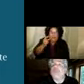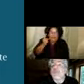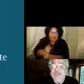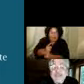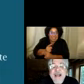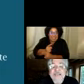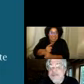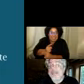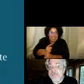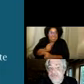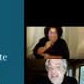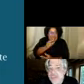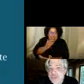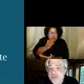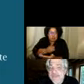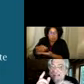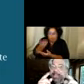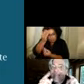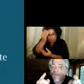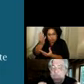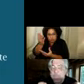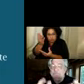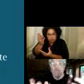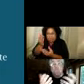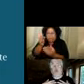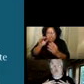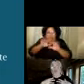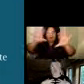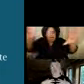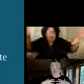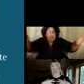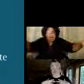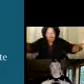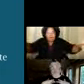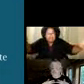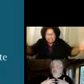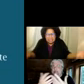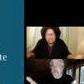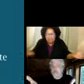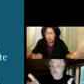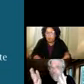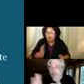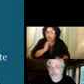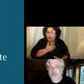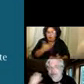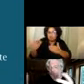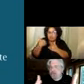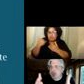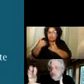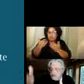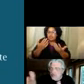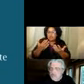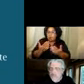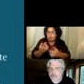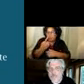quiera. Por lo general, hay información errada allá afuera para el público y mucho, mucha información errada.